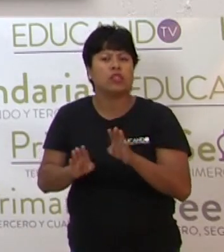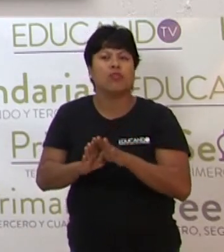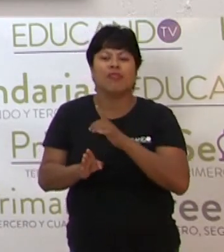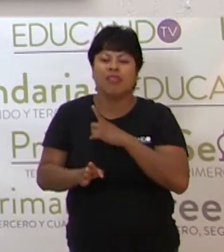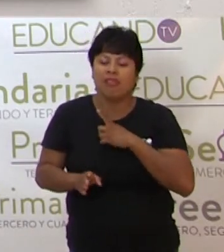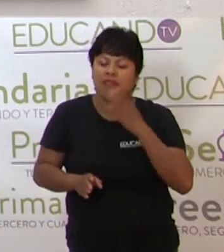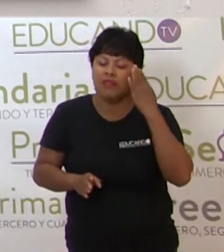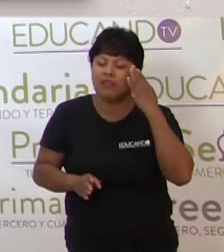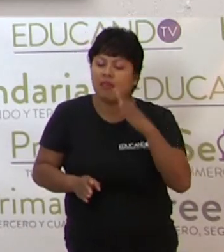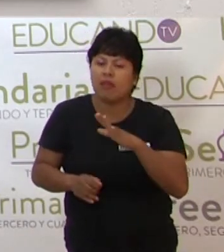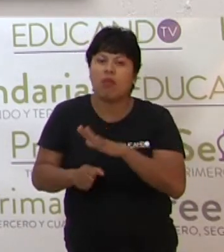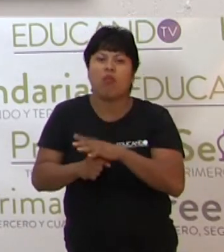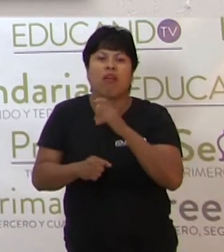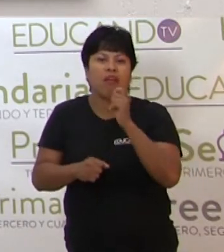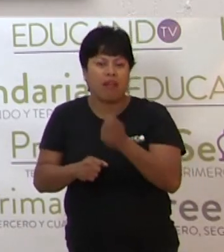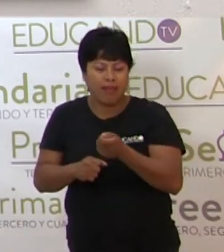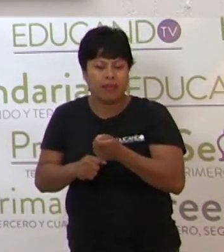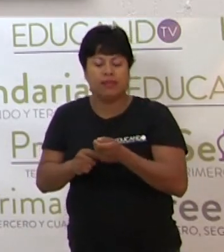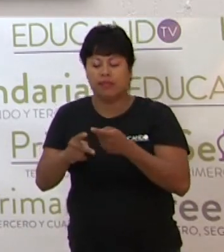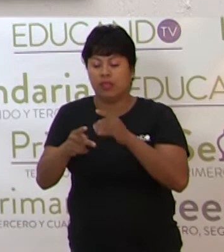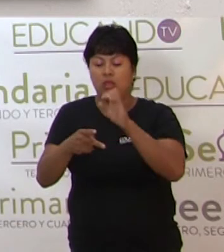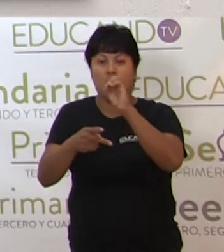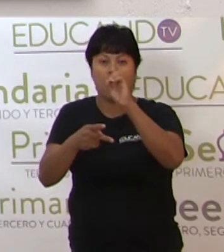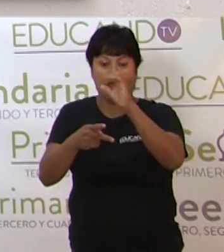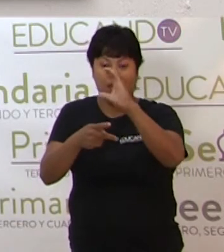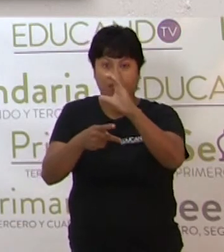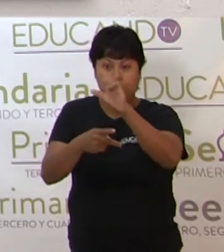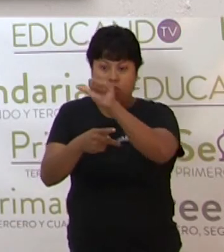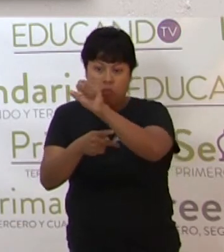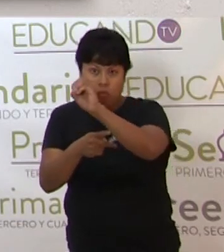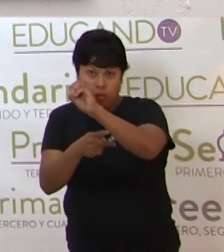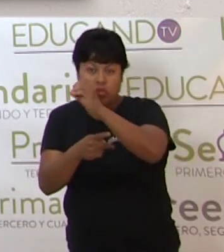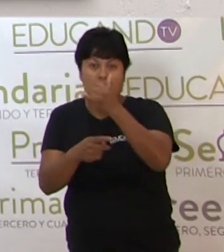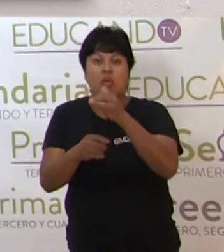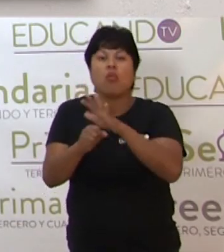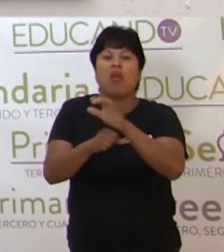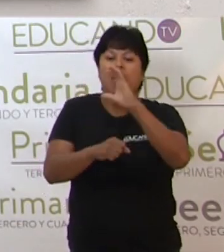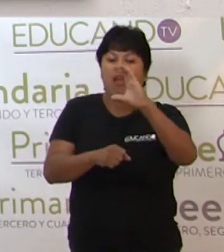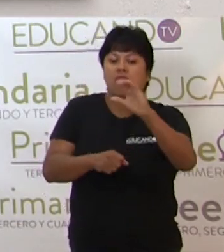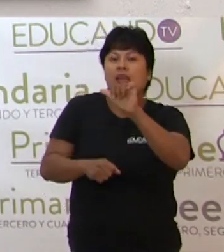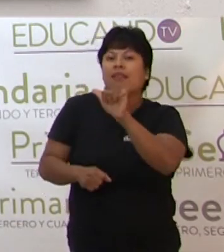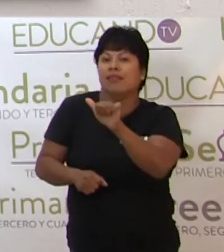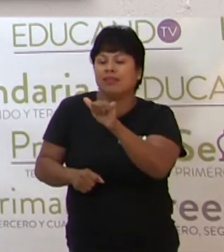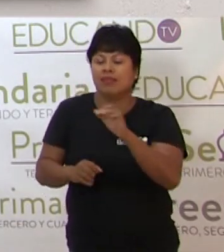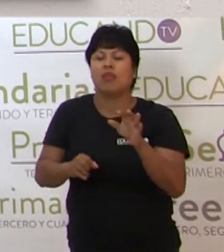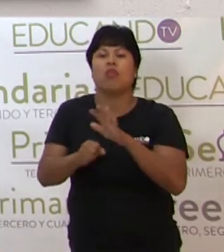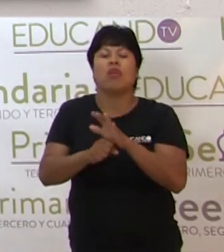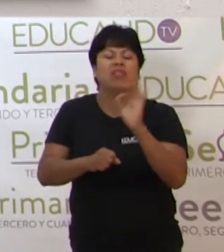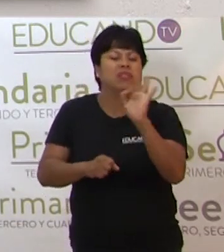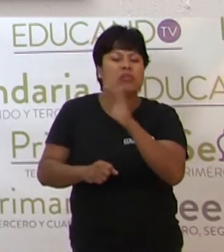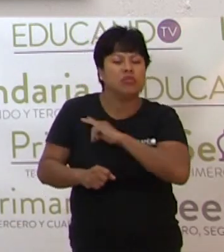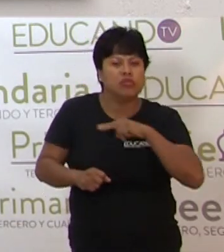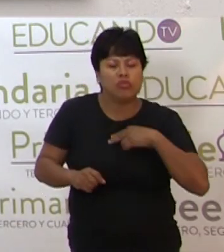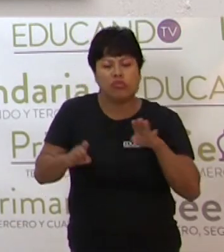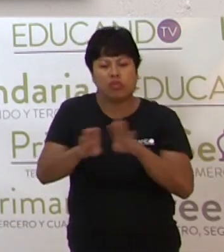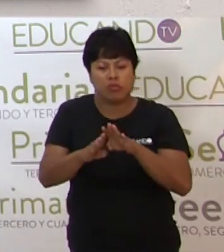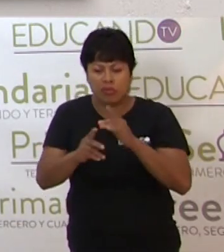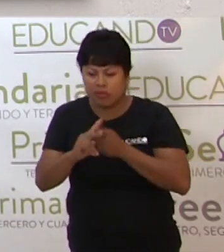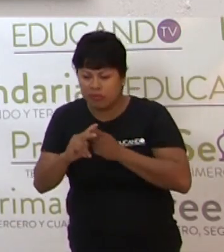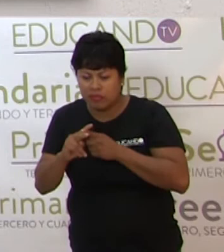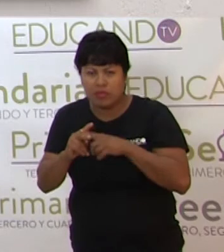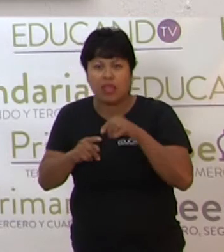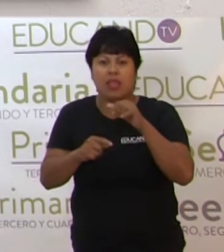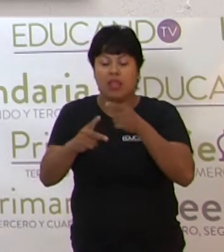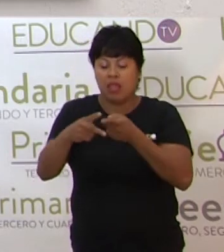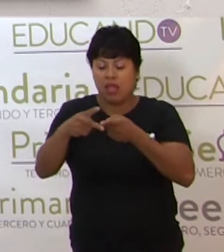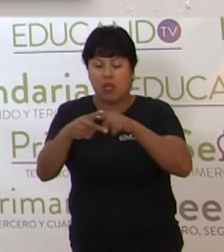saber cuál es el cateto opuesto y cuál es el cateto adyacente. Si nosotros en base o con base en el ángulo